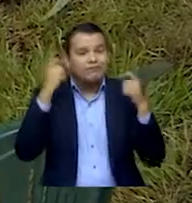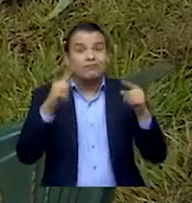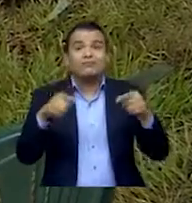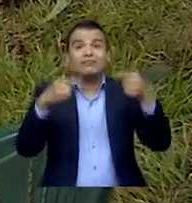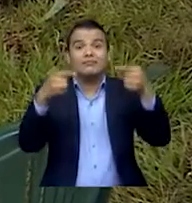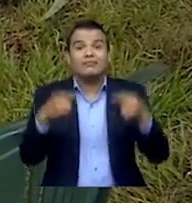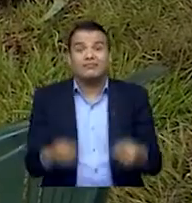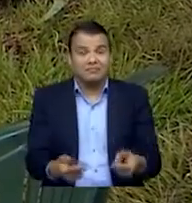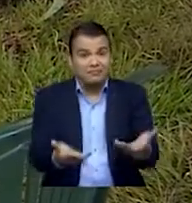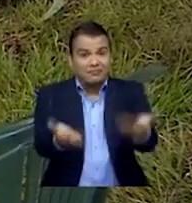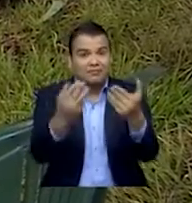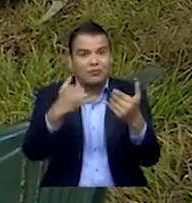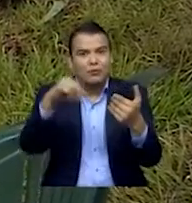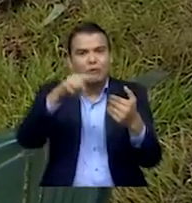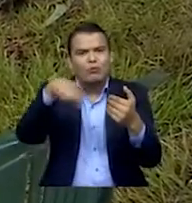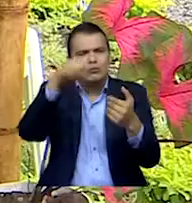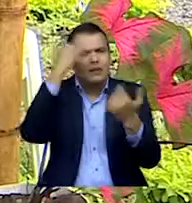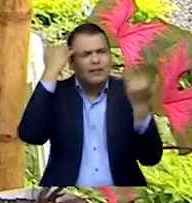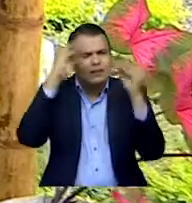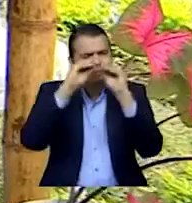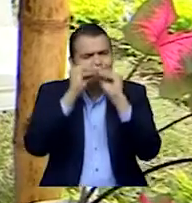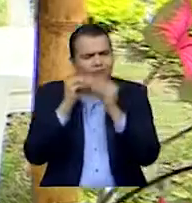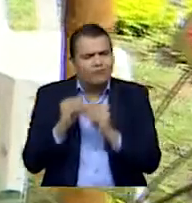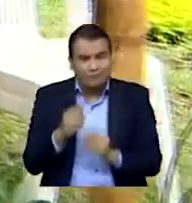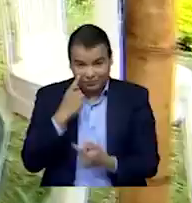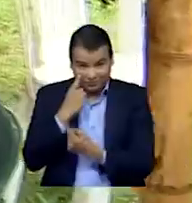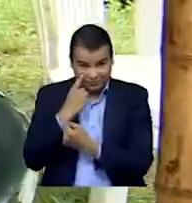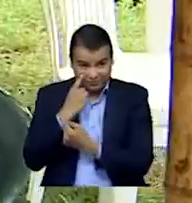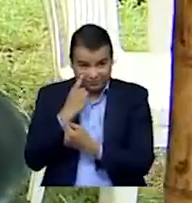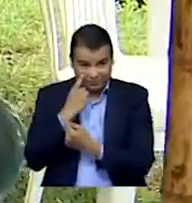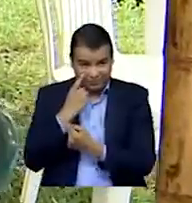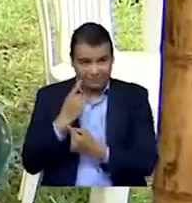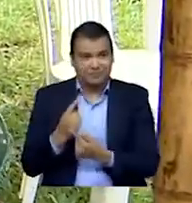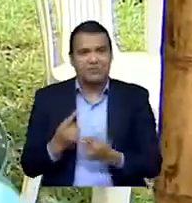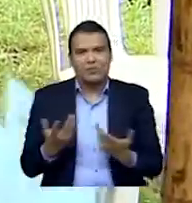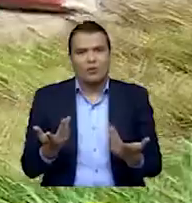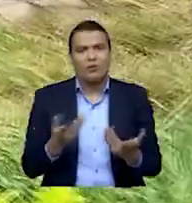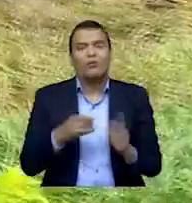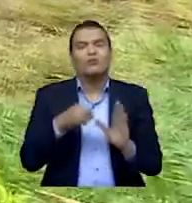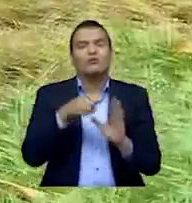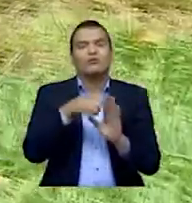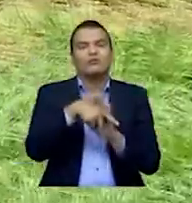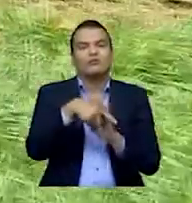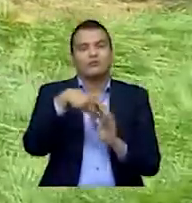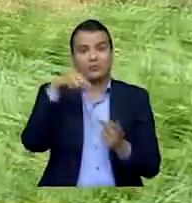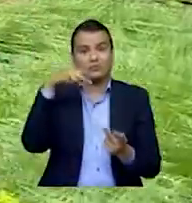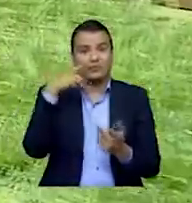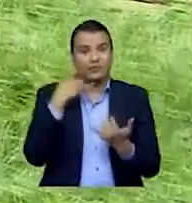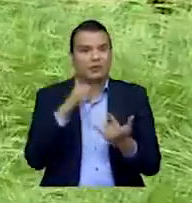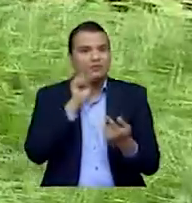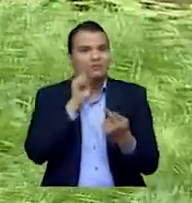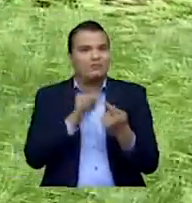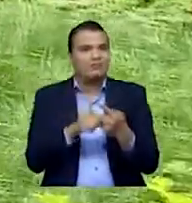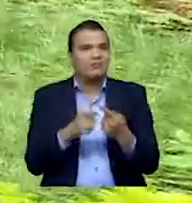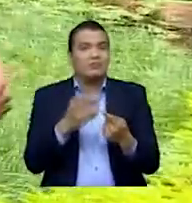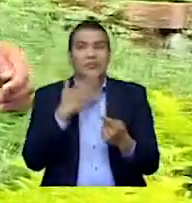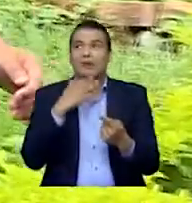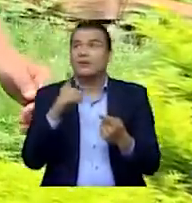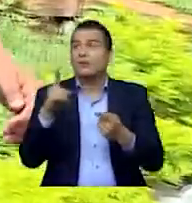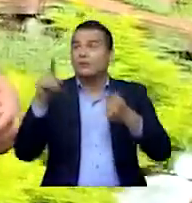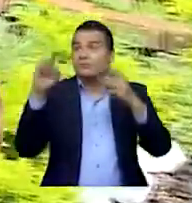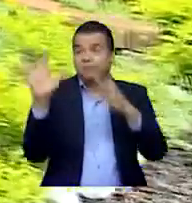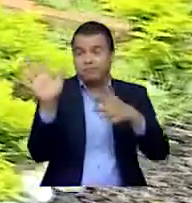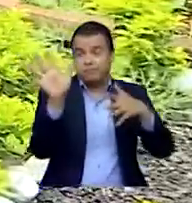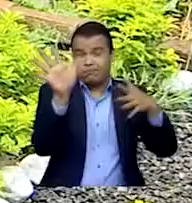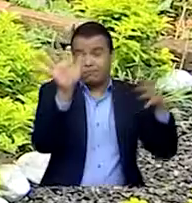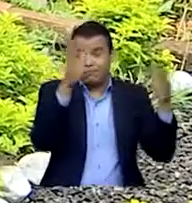en las familias la construcción de molinos de viento o veletas con materiales reciclables para así aprovechar los fuertes vientos que llegan